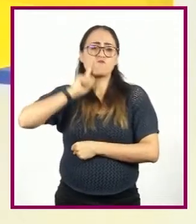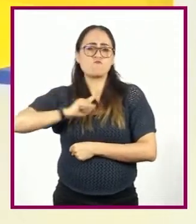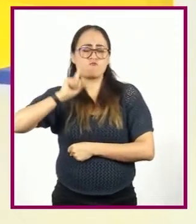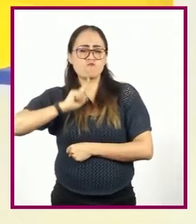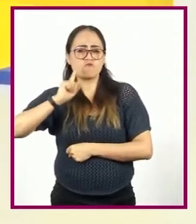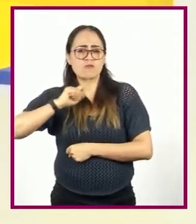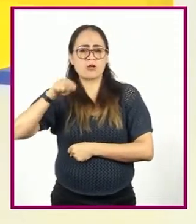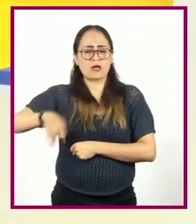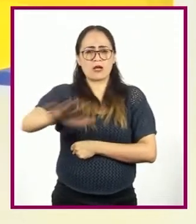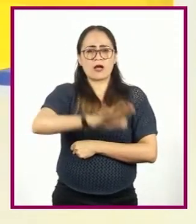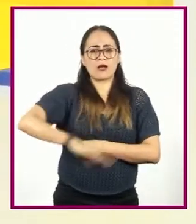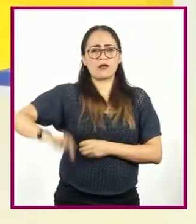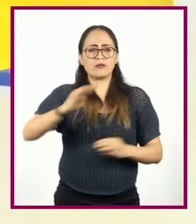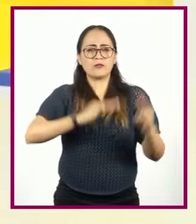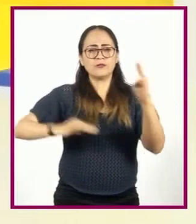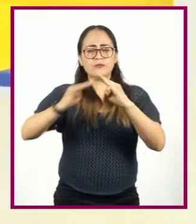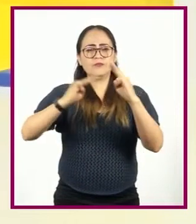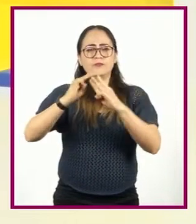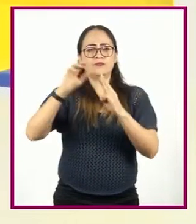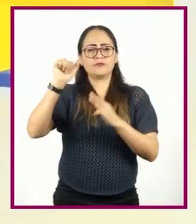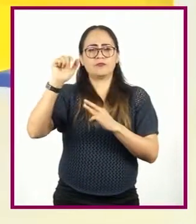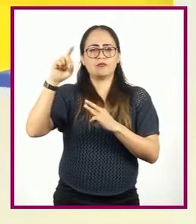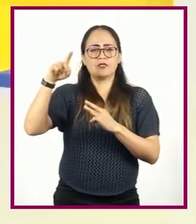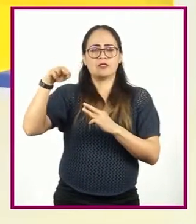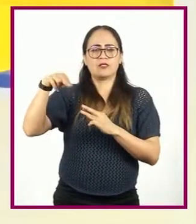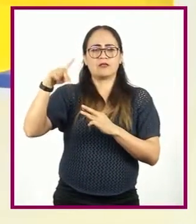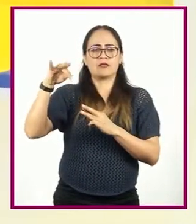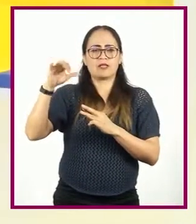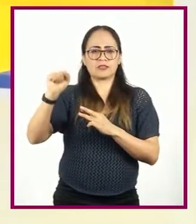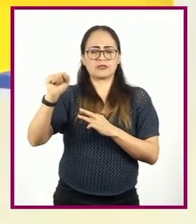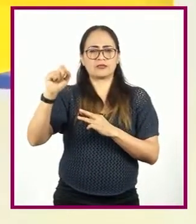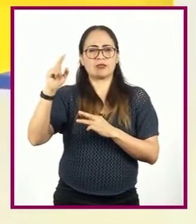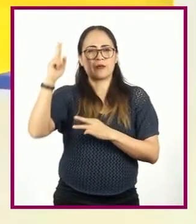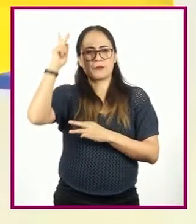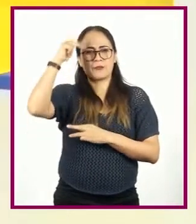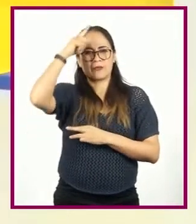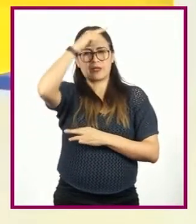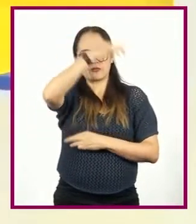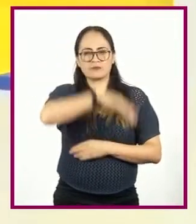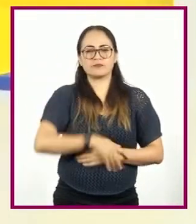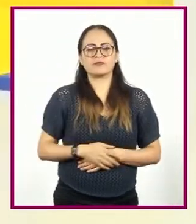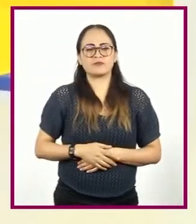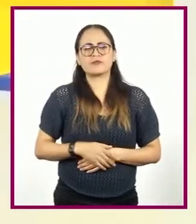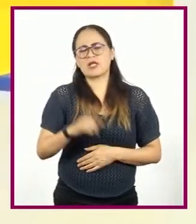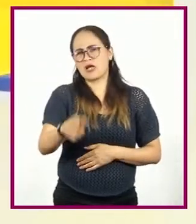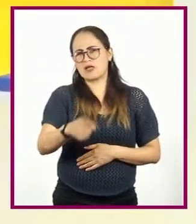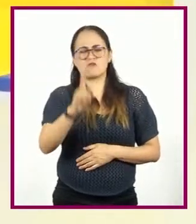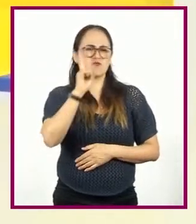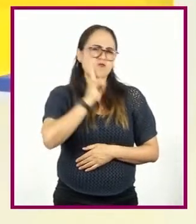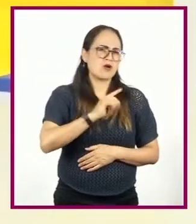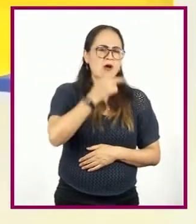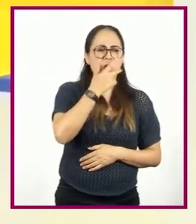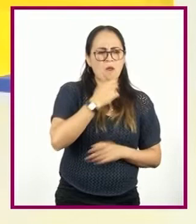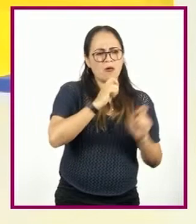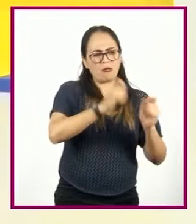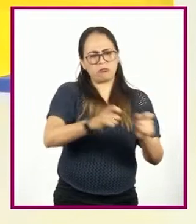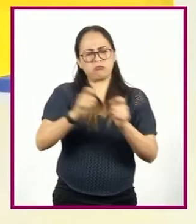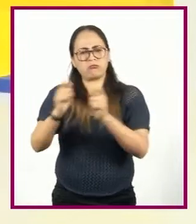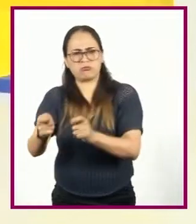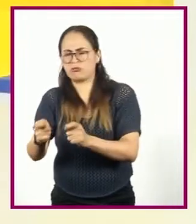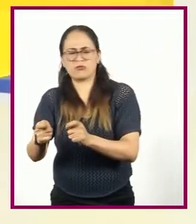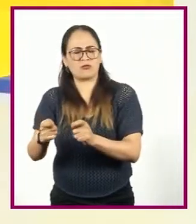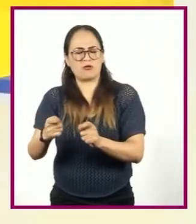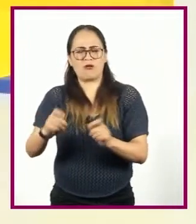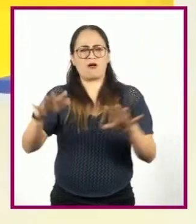la cordillera de los Andes de Perú, trastoca las creencias sobre los roles de género en la prehistoria. Una de las ideas